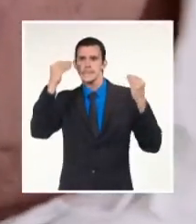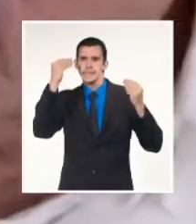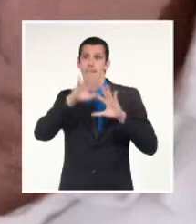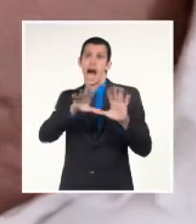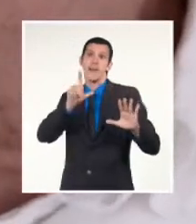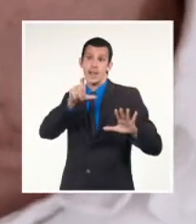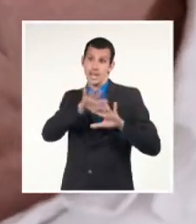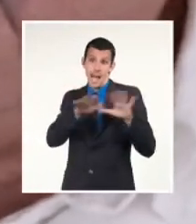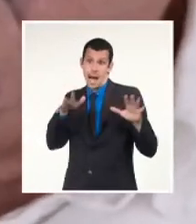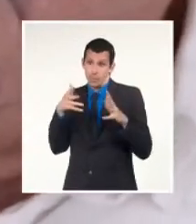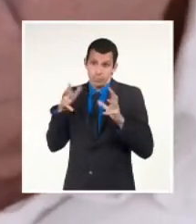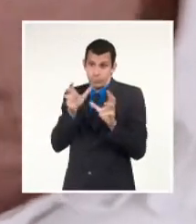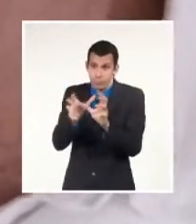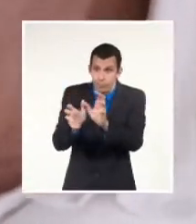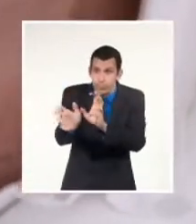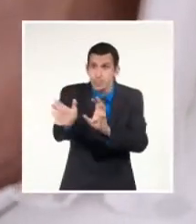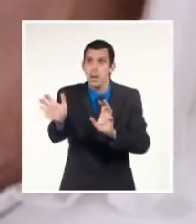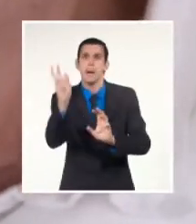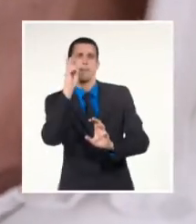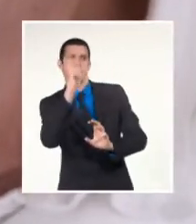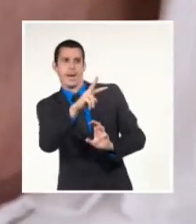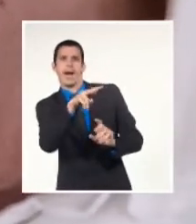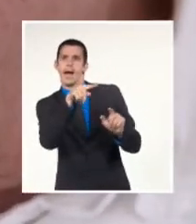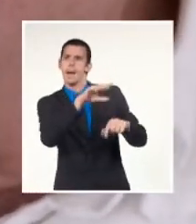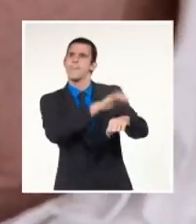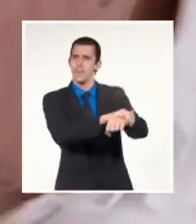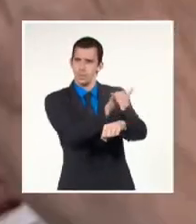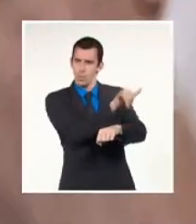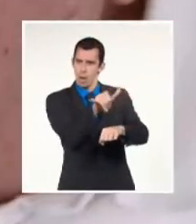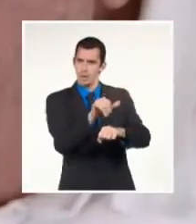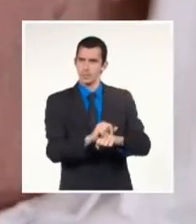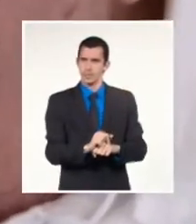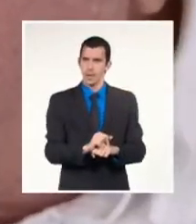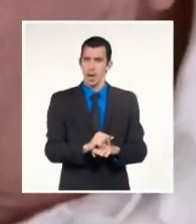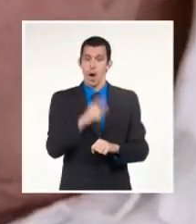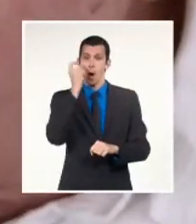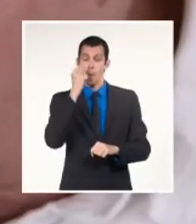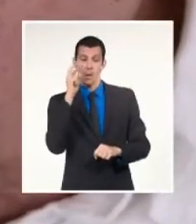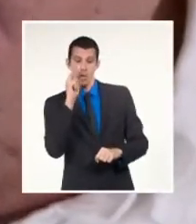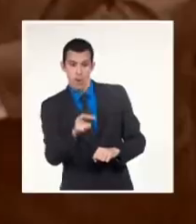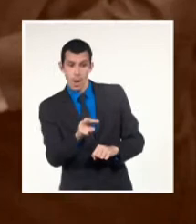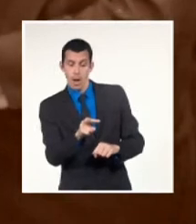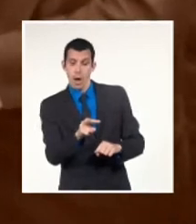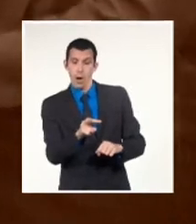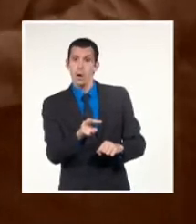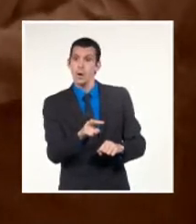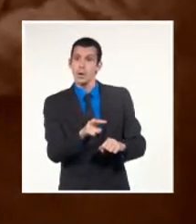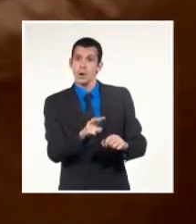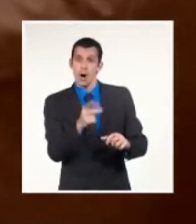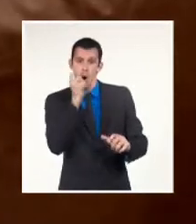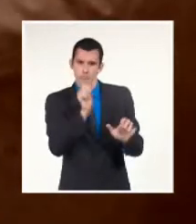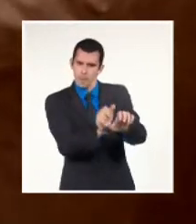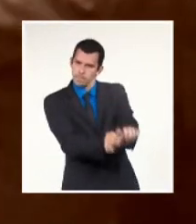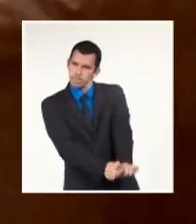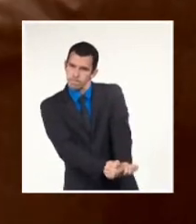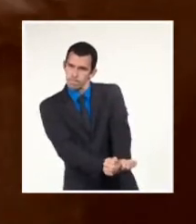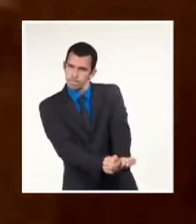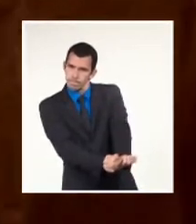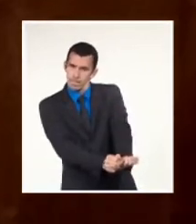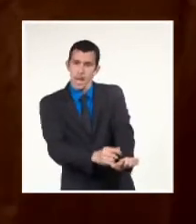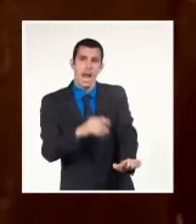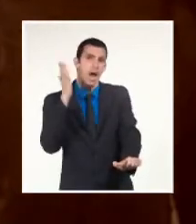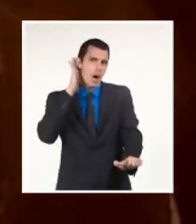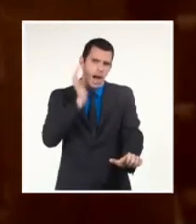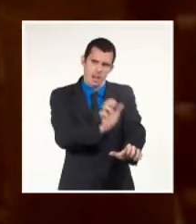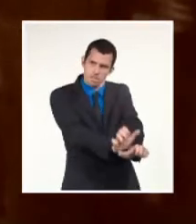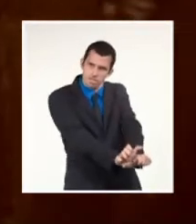Y Andresito en el piso, creo que lo han matado, y mentalmente le digo, cumpliste, varón, pero no lo habían matado. Es que